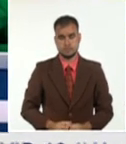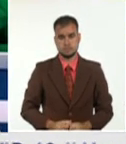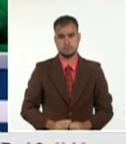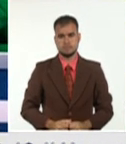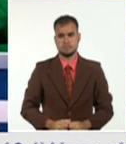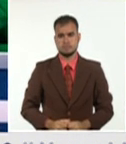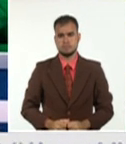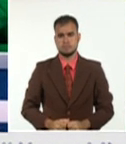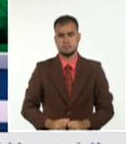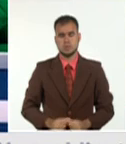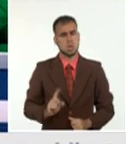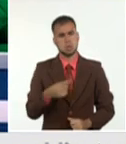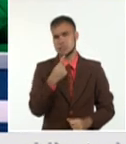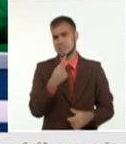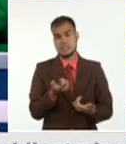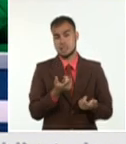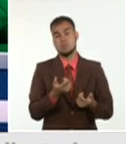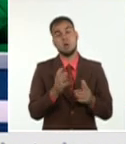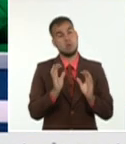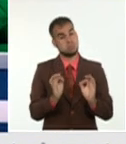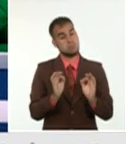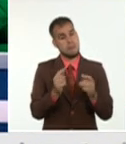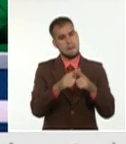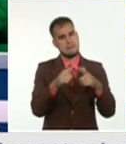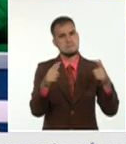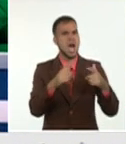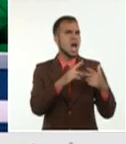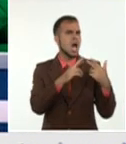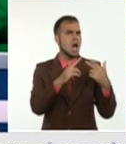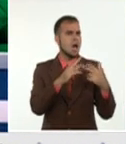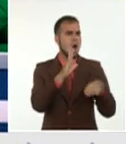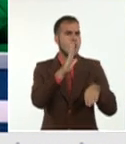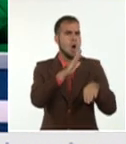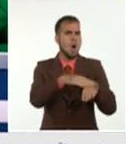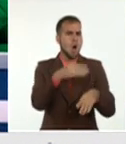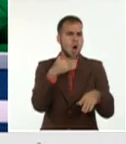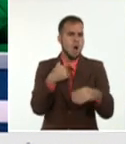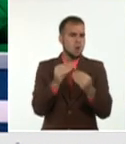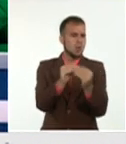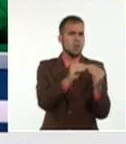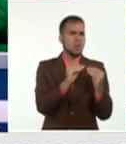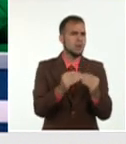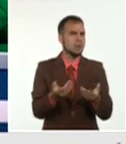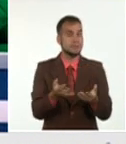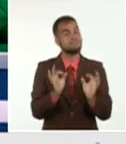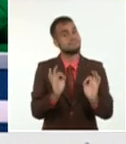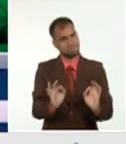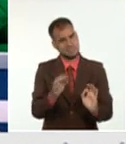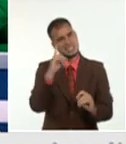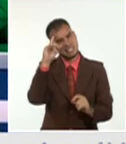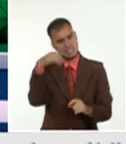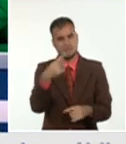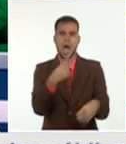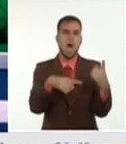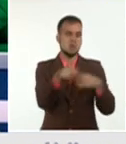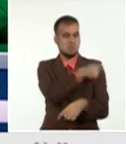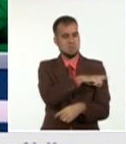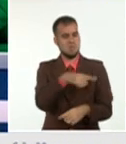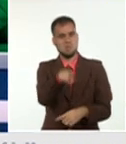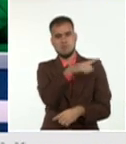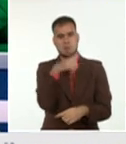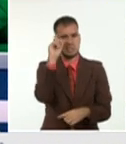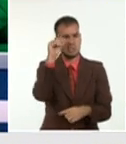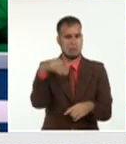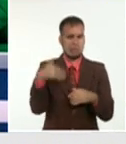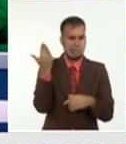virus, pero una buena parte la tenemos también el comportamiento no responsable de las